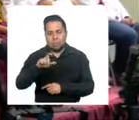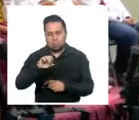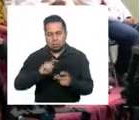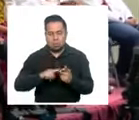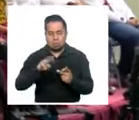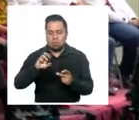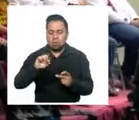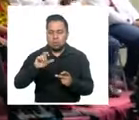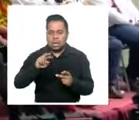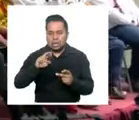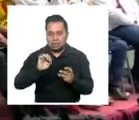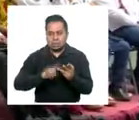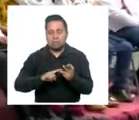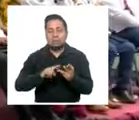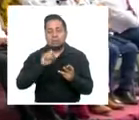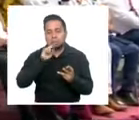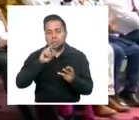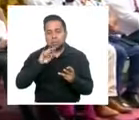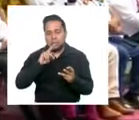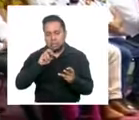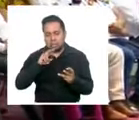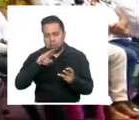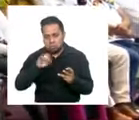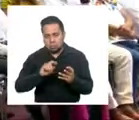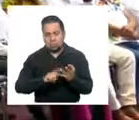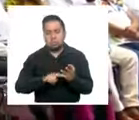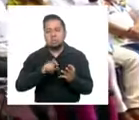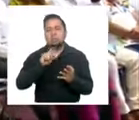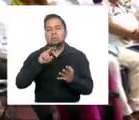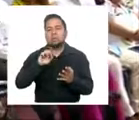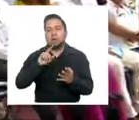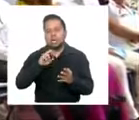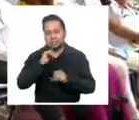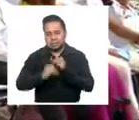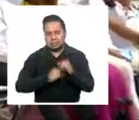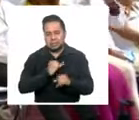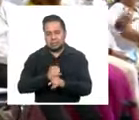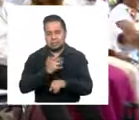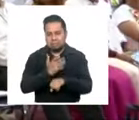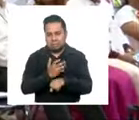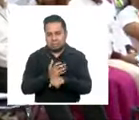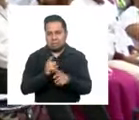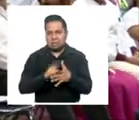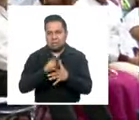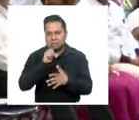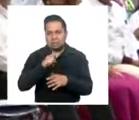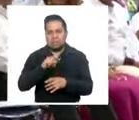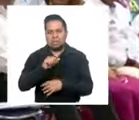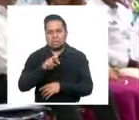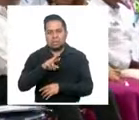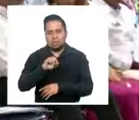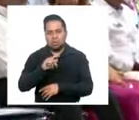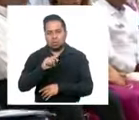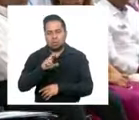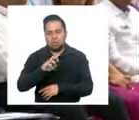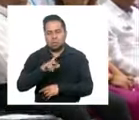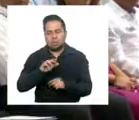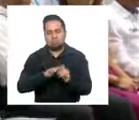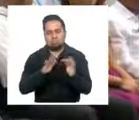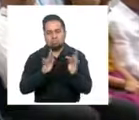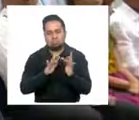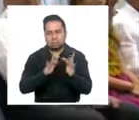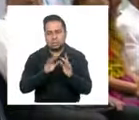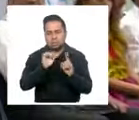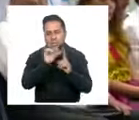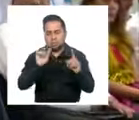Aerobús, cuatro internacionales, Volaris, United, American y TAG, y un local que es Aerotucán, conectándonos con cuatro